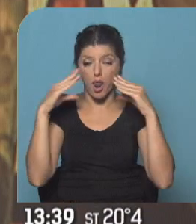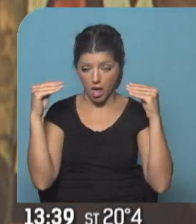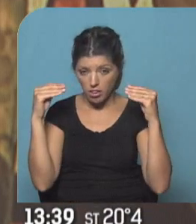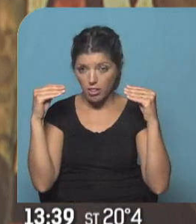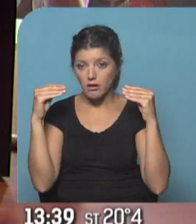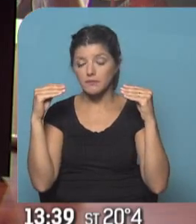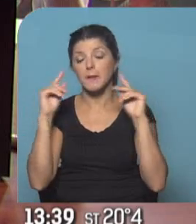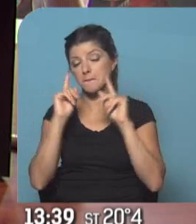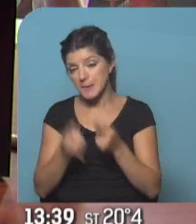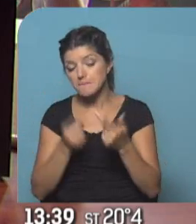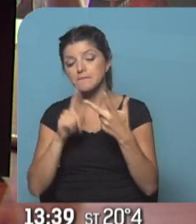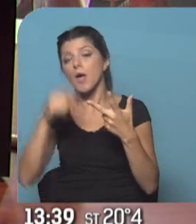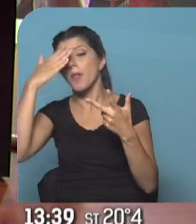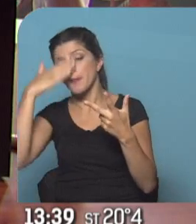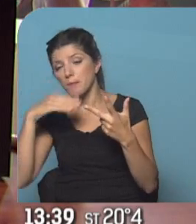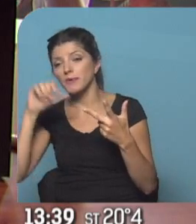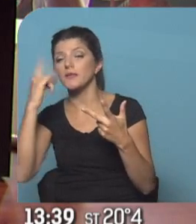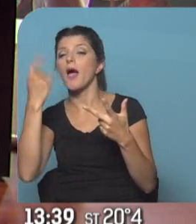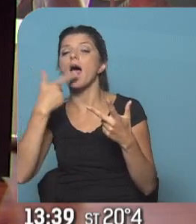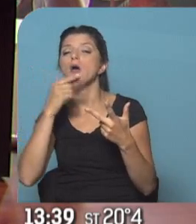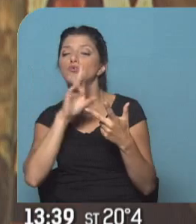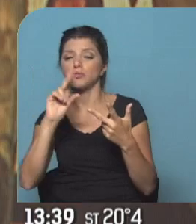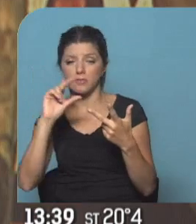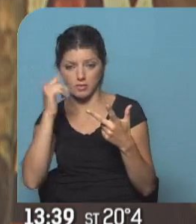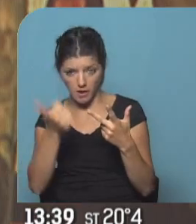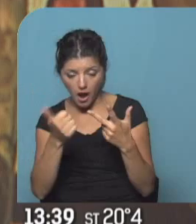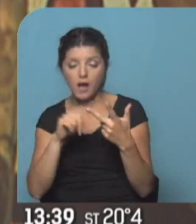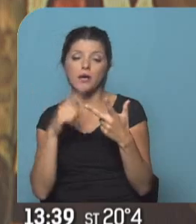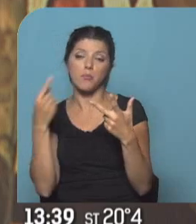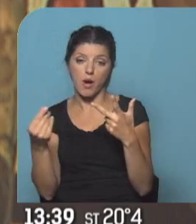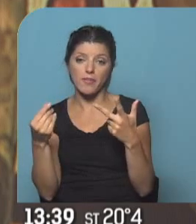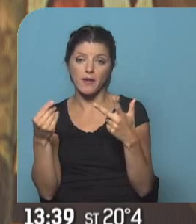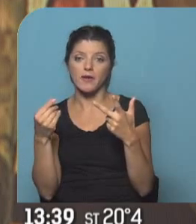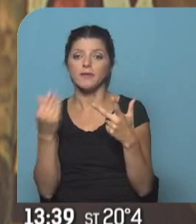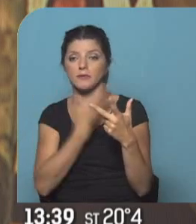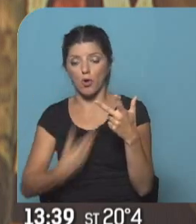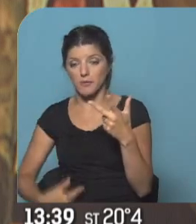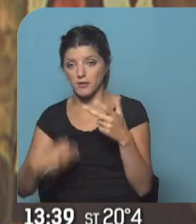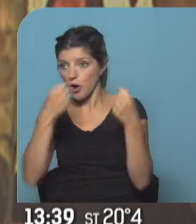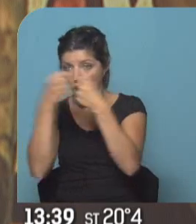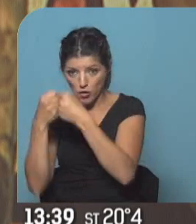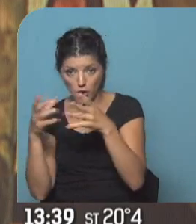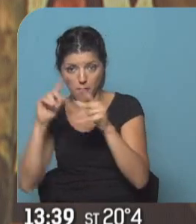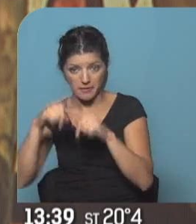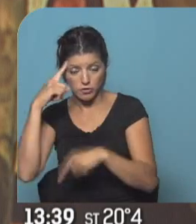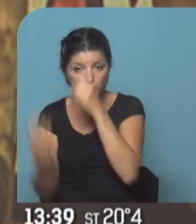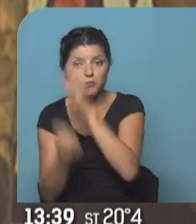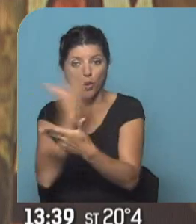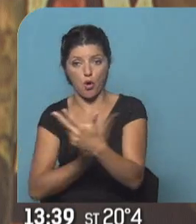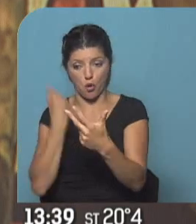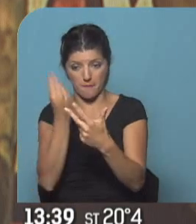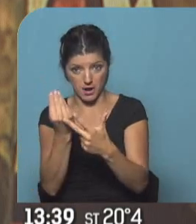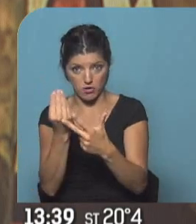otro tanto, luego Austria, en donde puede llegar a formar una coalición de gobierno, y ahora este surgimiento en Polonia, codo a